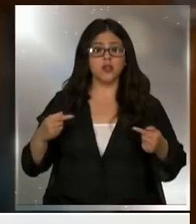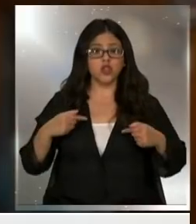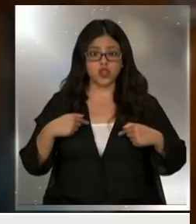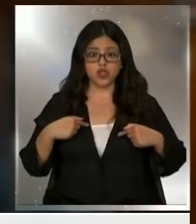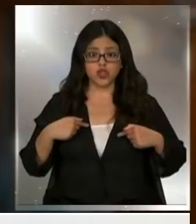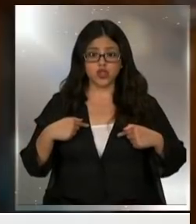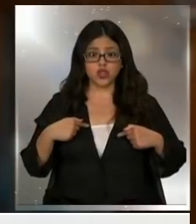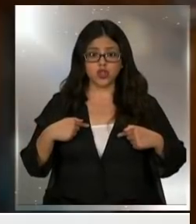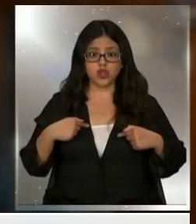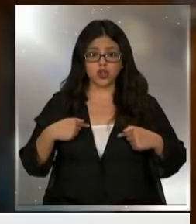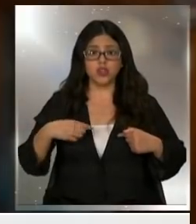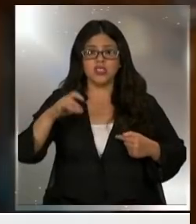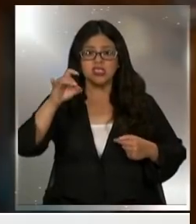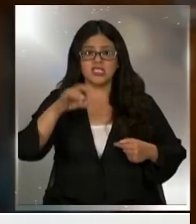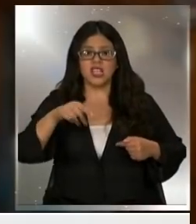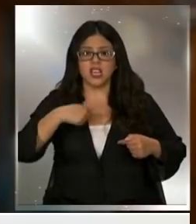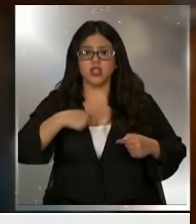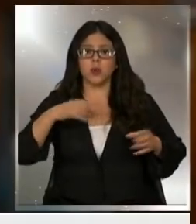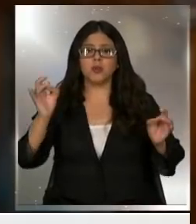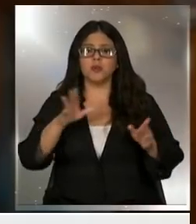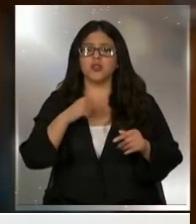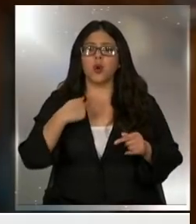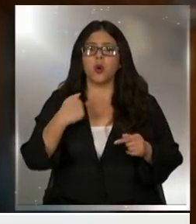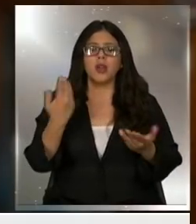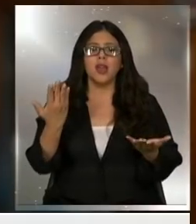que ese delincuente hubiese estado muerto. Porque aquí